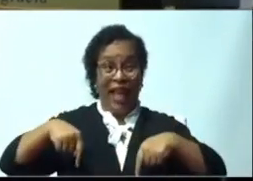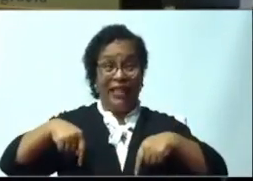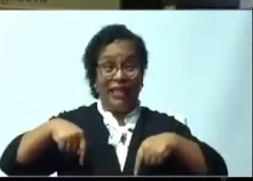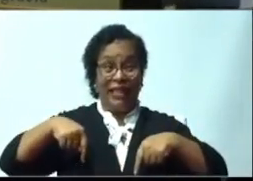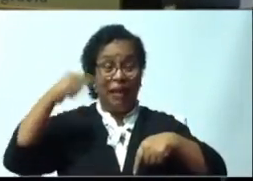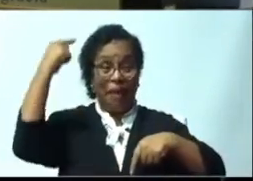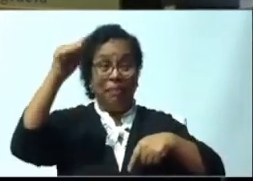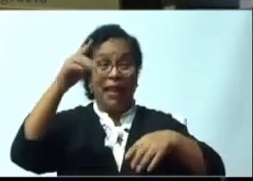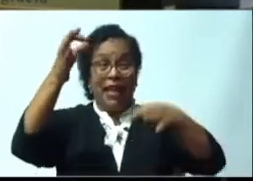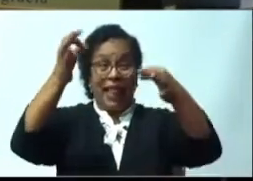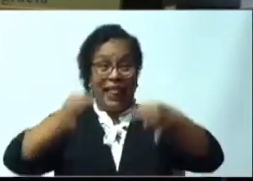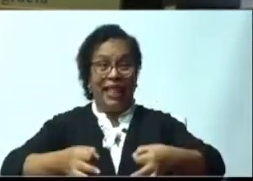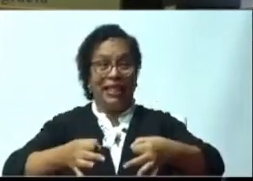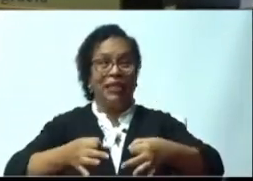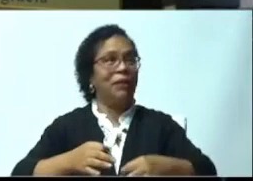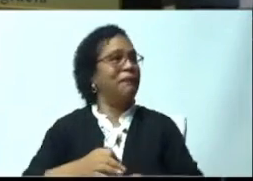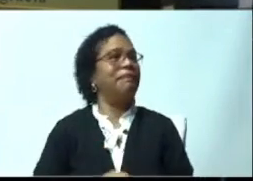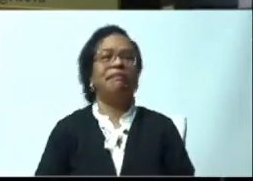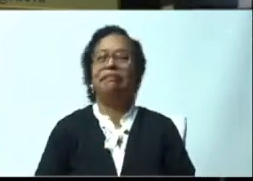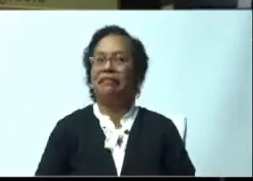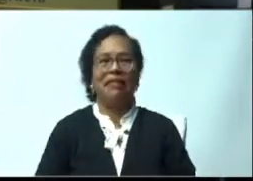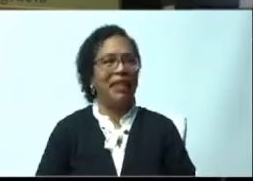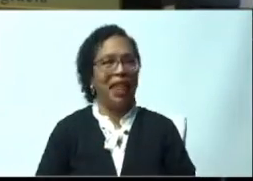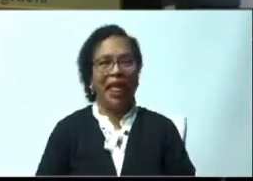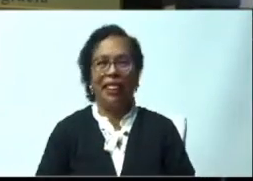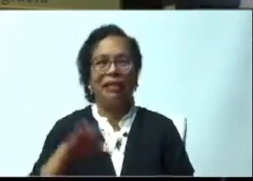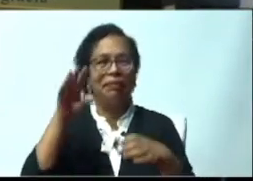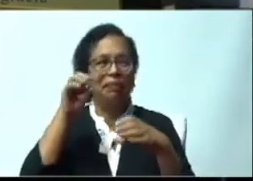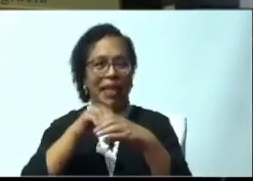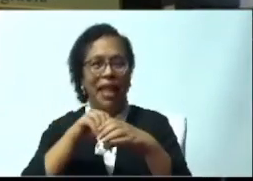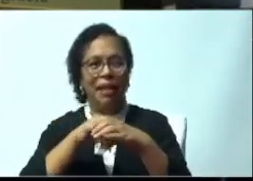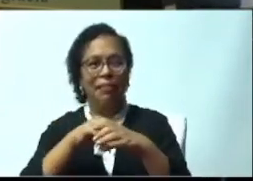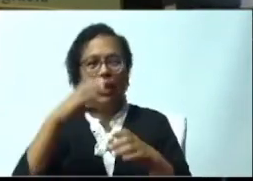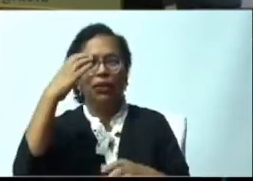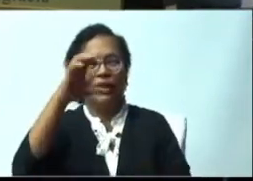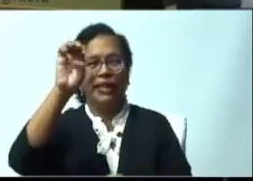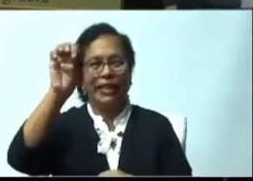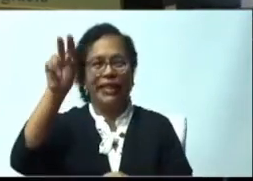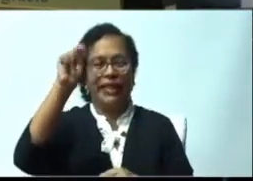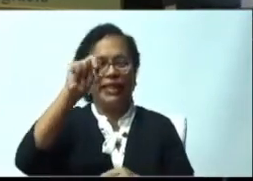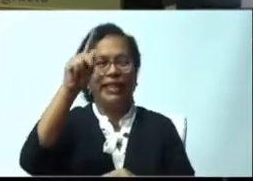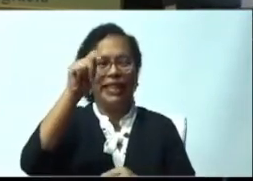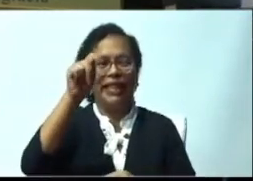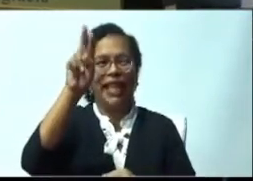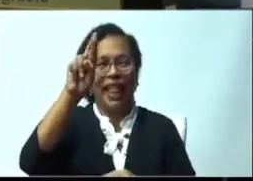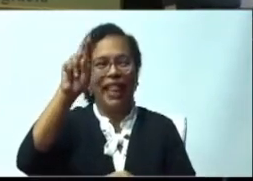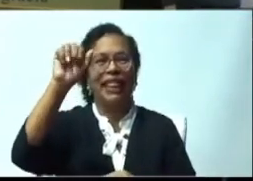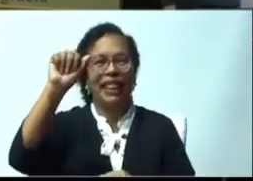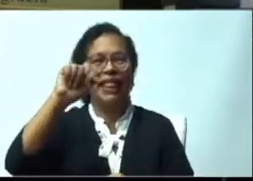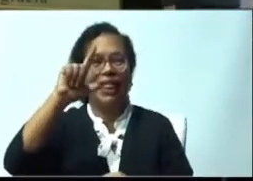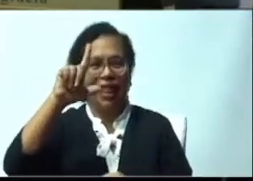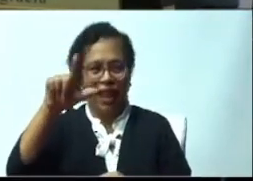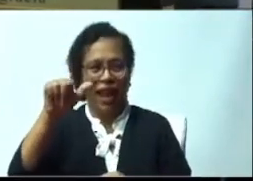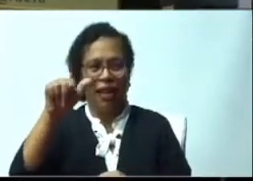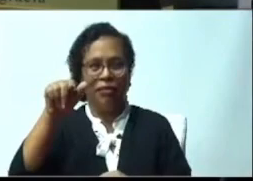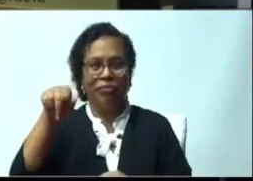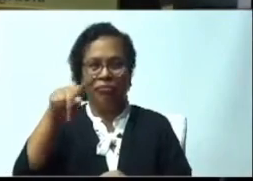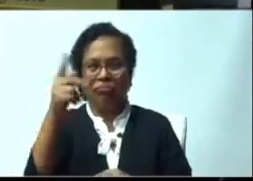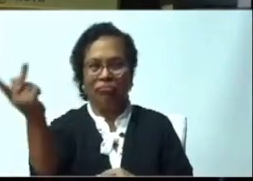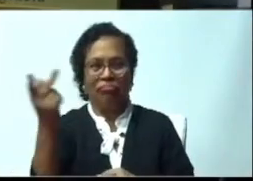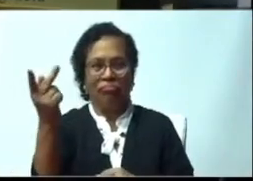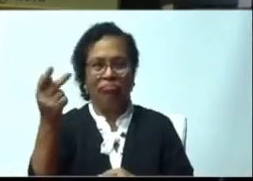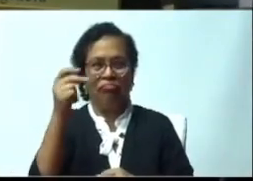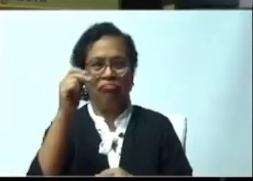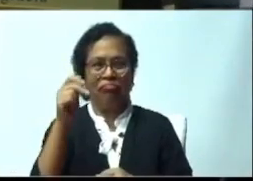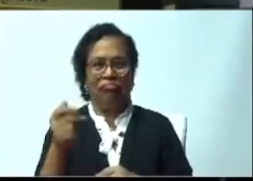triangulación el gobernador del Banco Central, la Superintendencia de Banco y el sector financiero. Esos préstamos a 7 años, que no sabemos